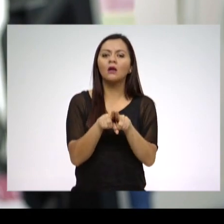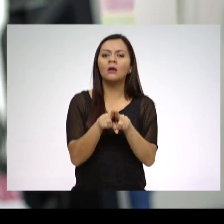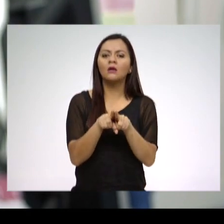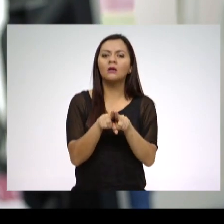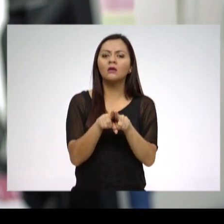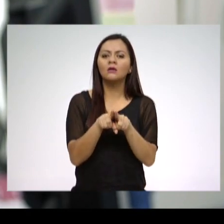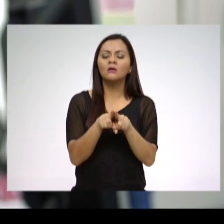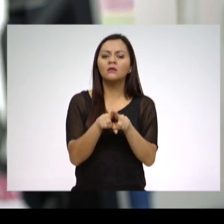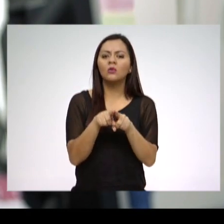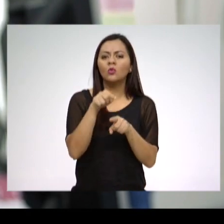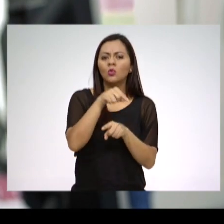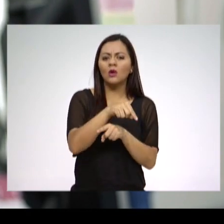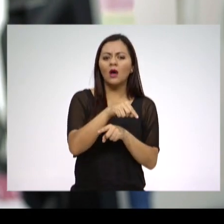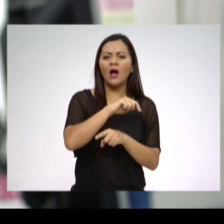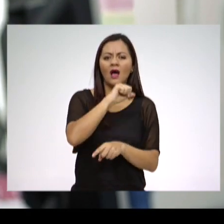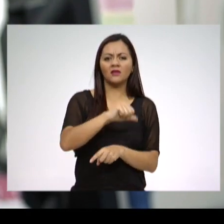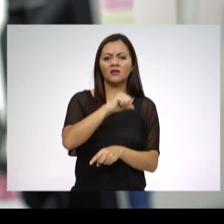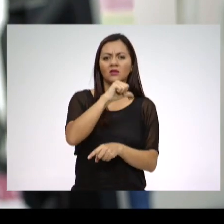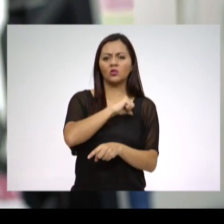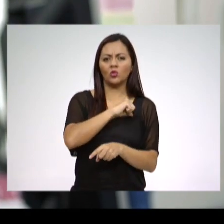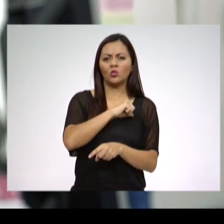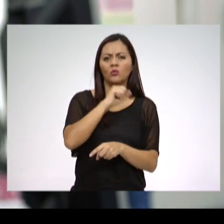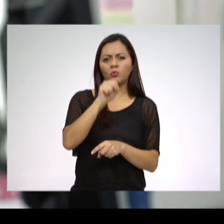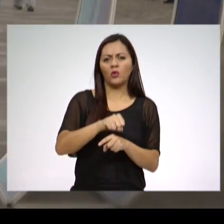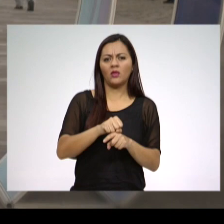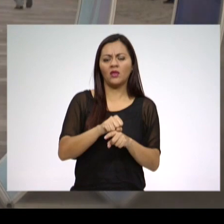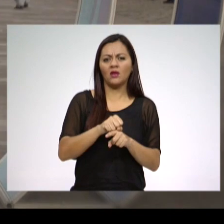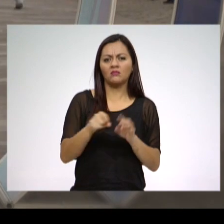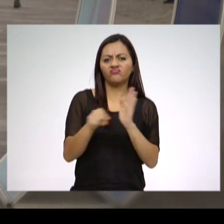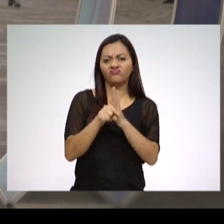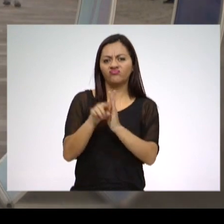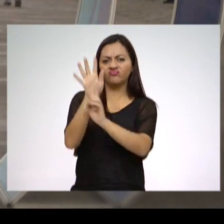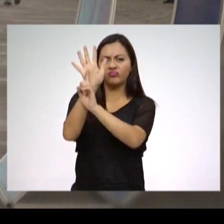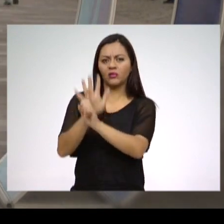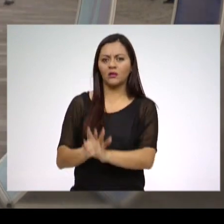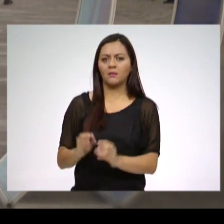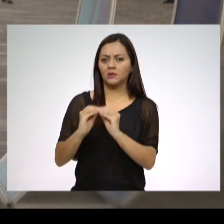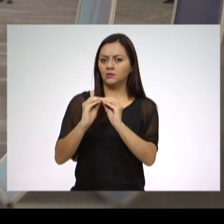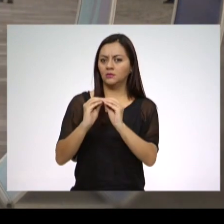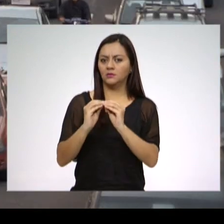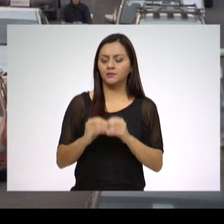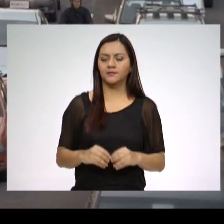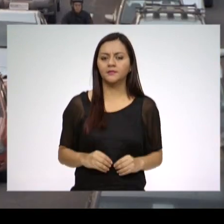un potencial actitud de ser acosador.